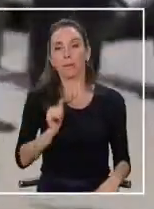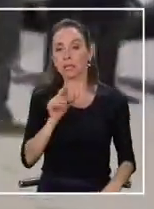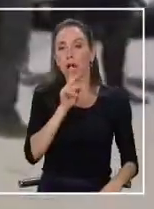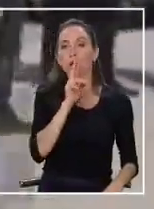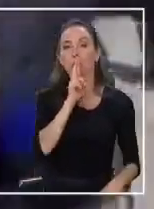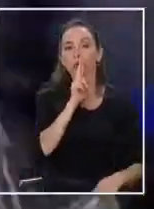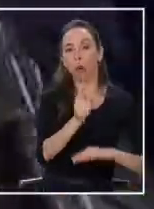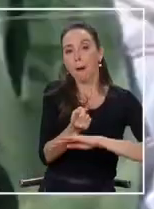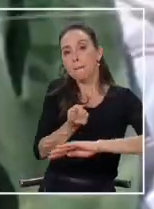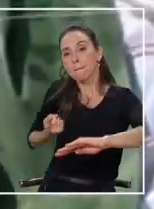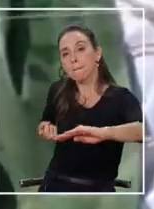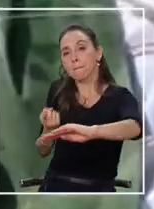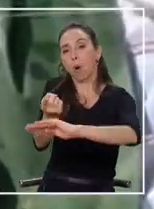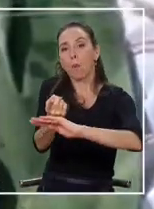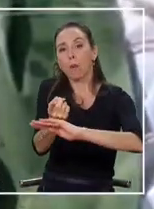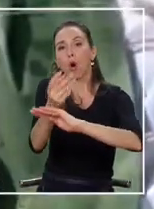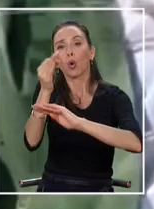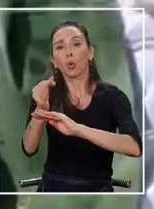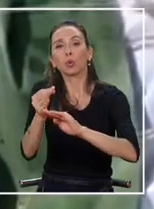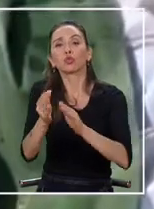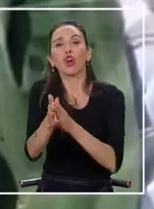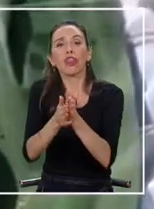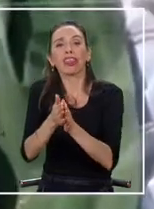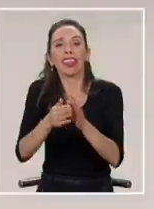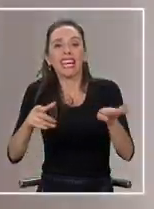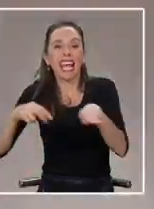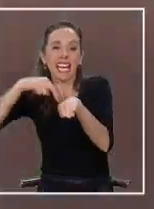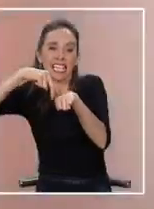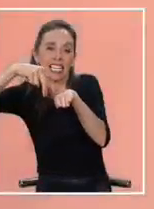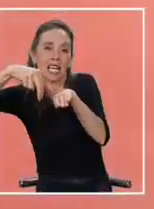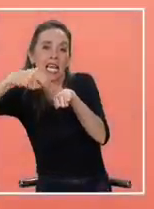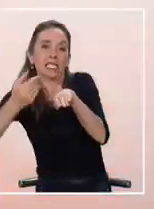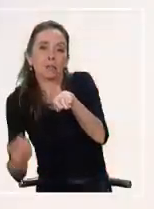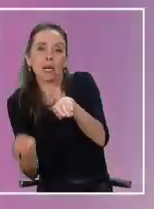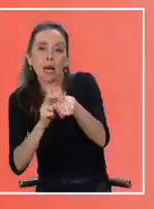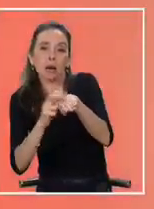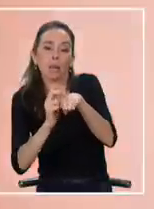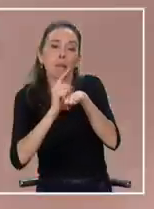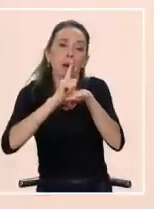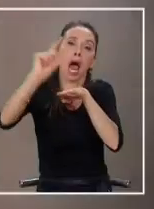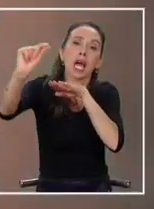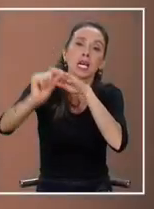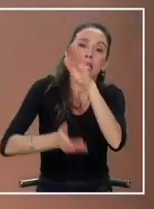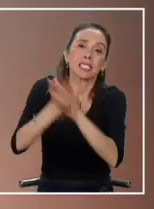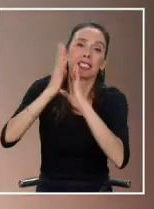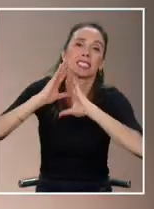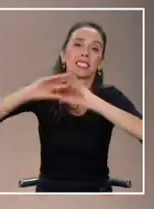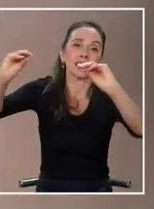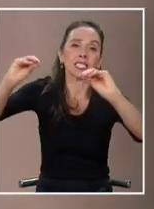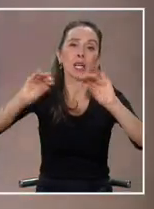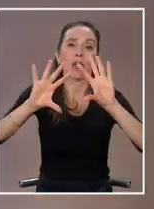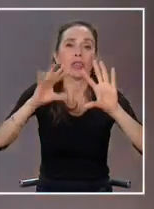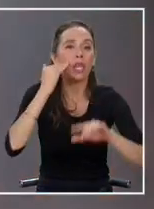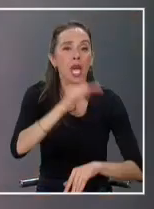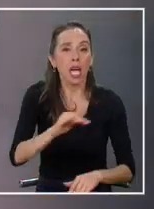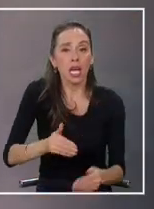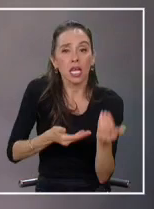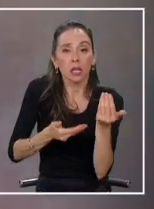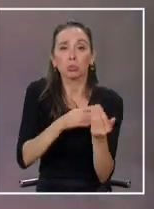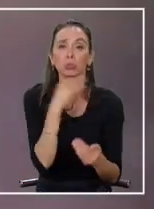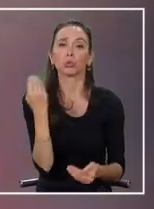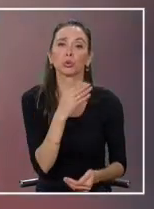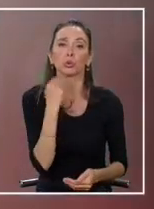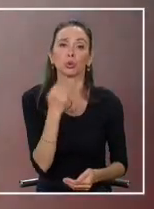el ataque en la estación de tren, lugar donde cientos de personas esperaban para evacuar y donde al menos 10 menores perdieron la